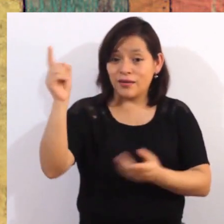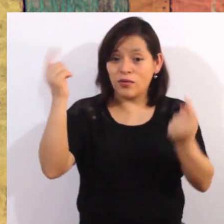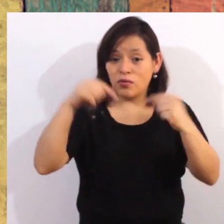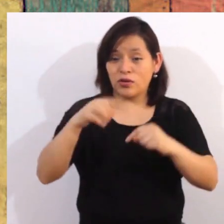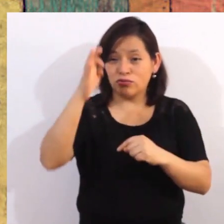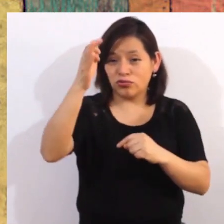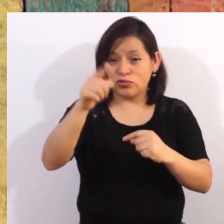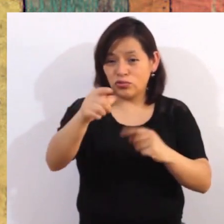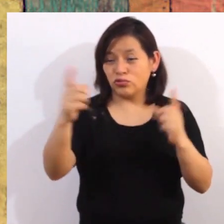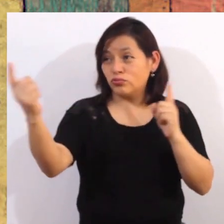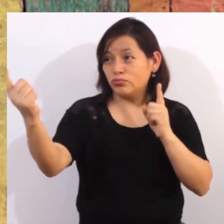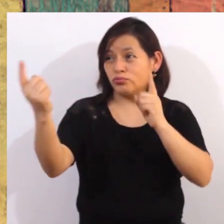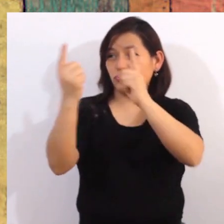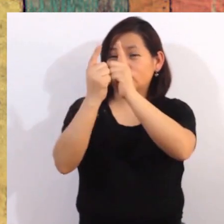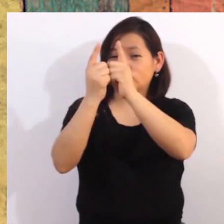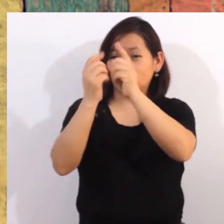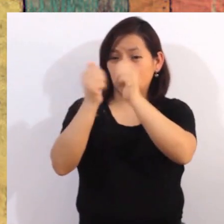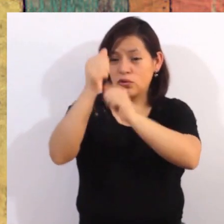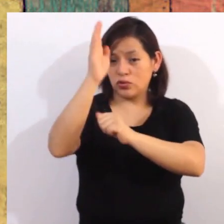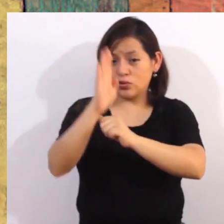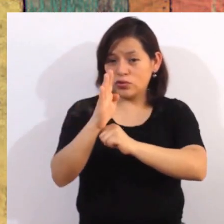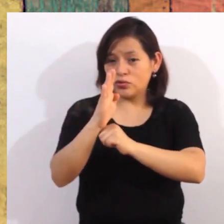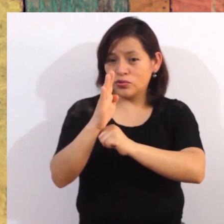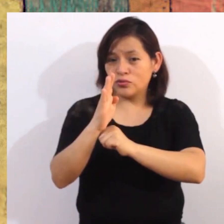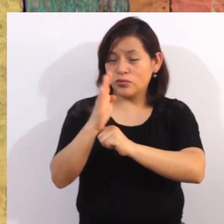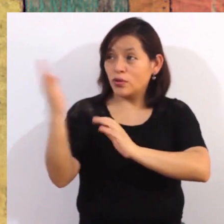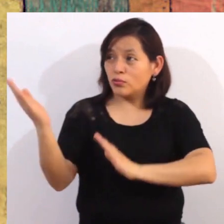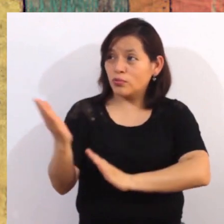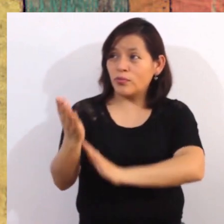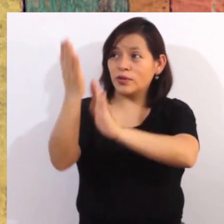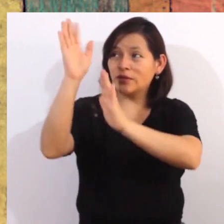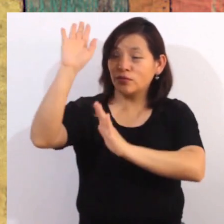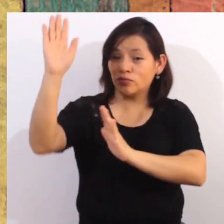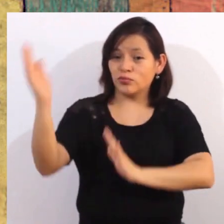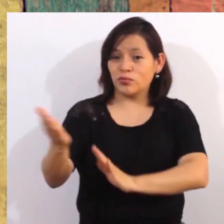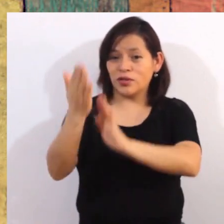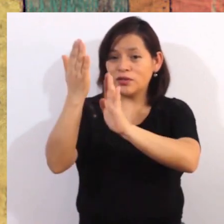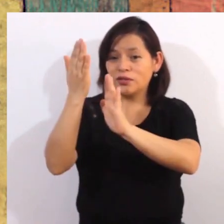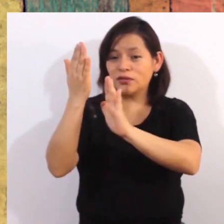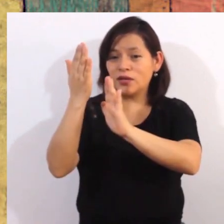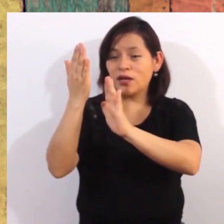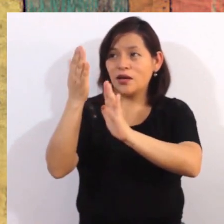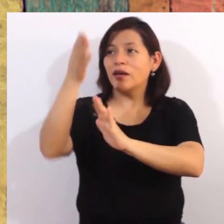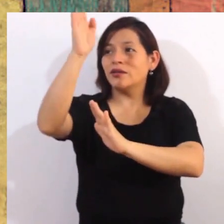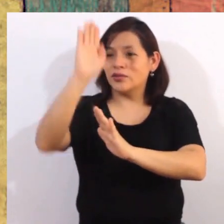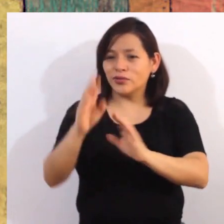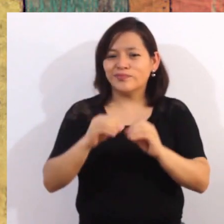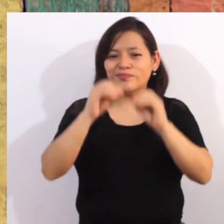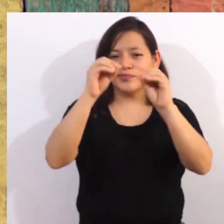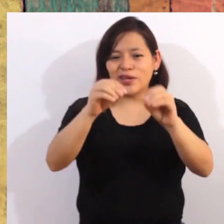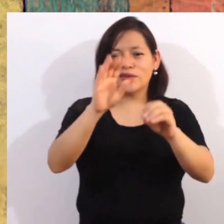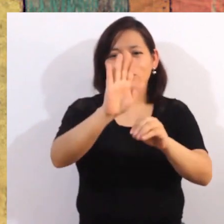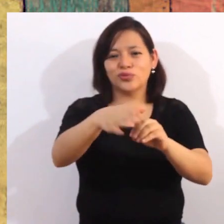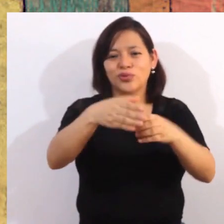día te encuentres cara a cara, Él te dará entonces su galardón. Ya nos dice también el libro de Apocalipsis: he